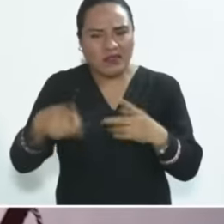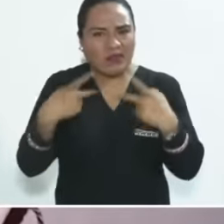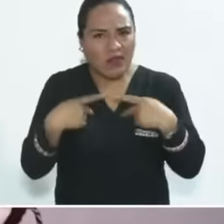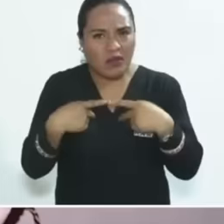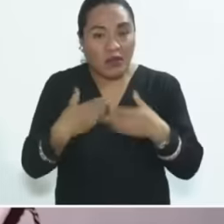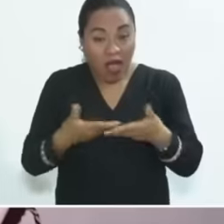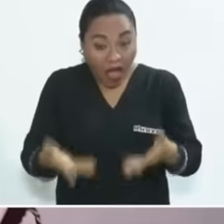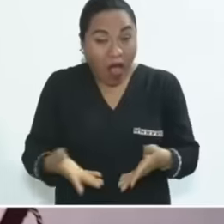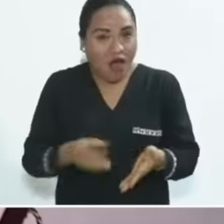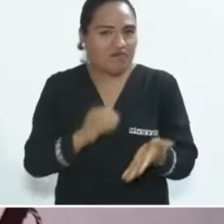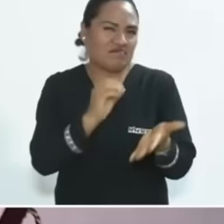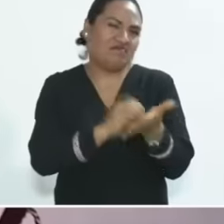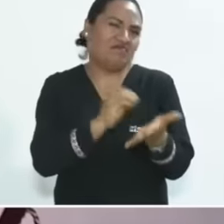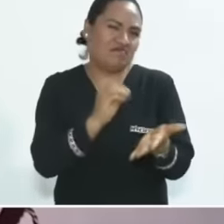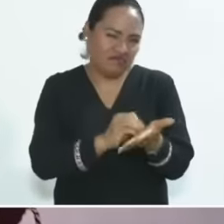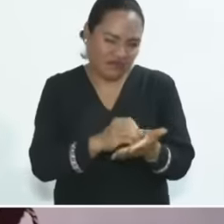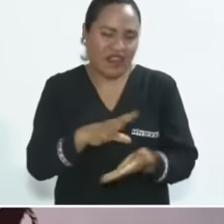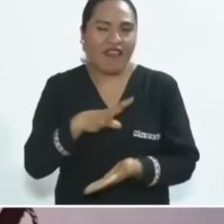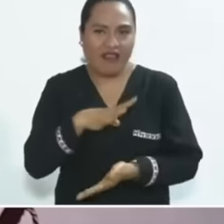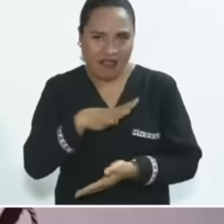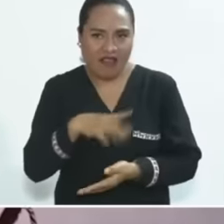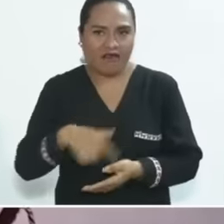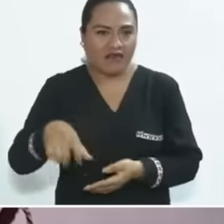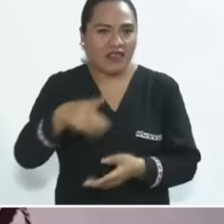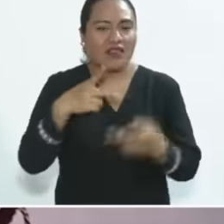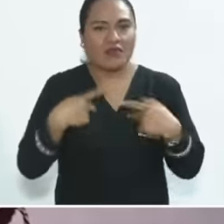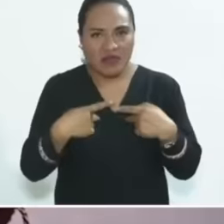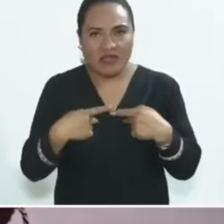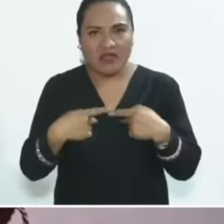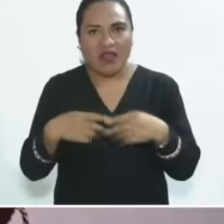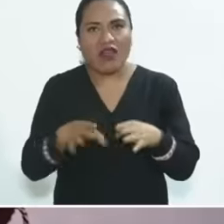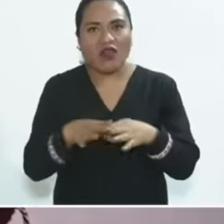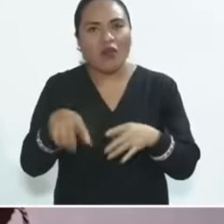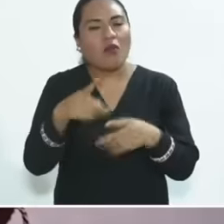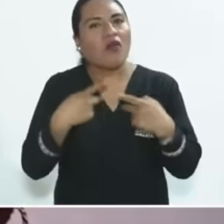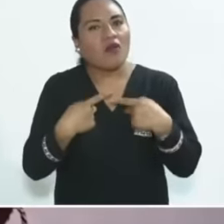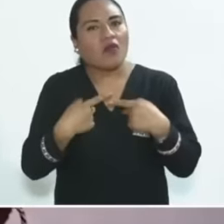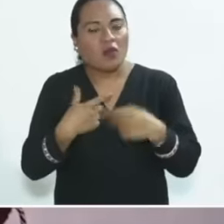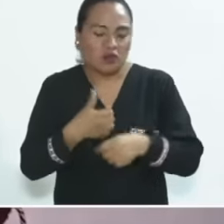sigue existiendo hasta nuestros días.